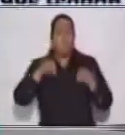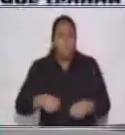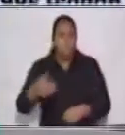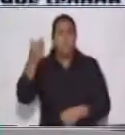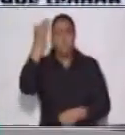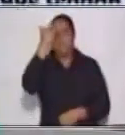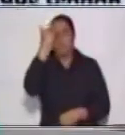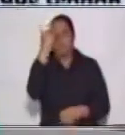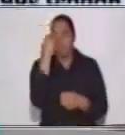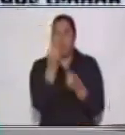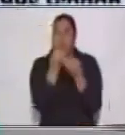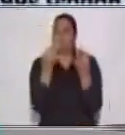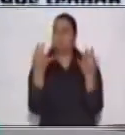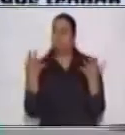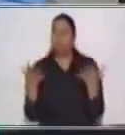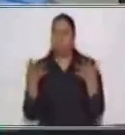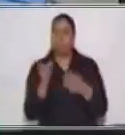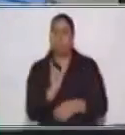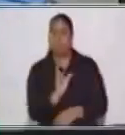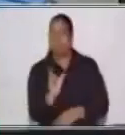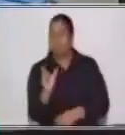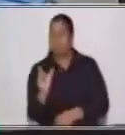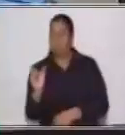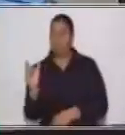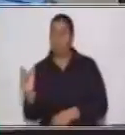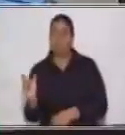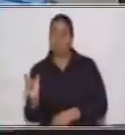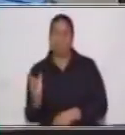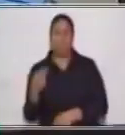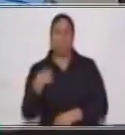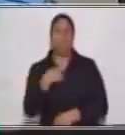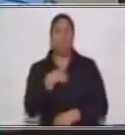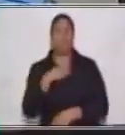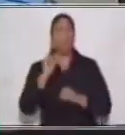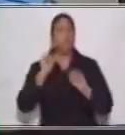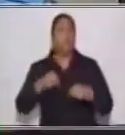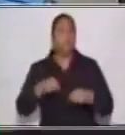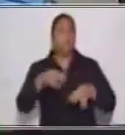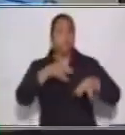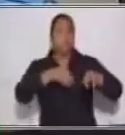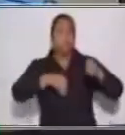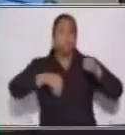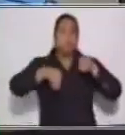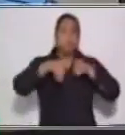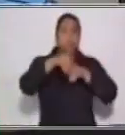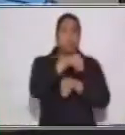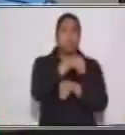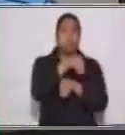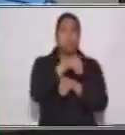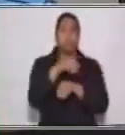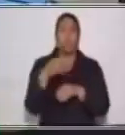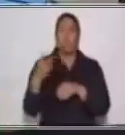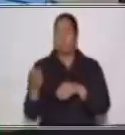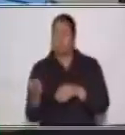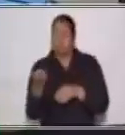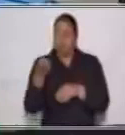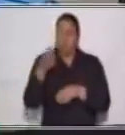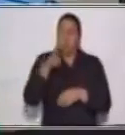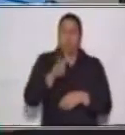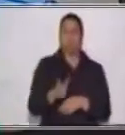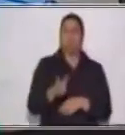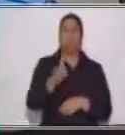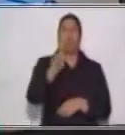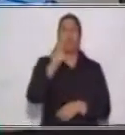para encontrar el valor de la ecuación, vamos a sustituir en una tabla y vamos